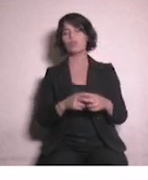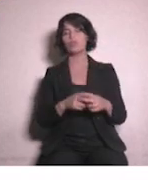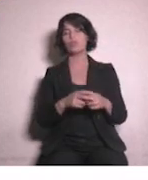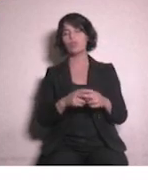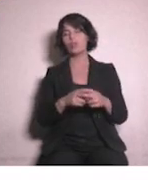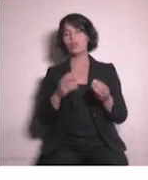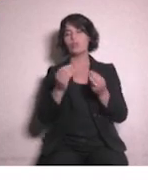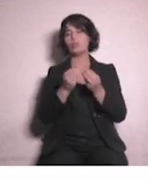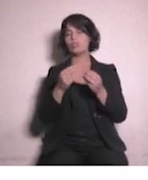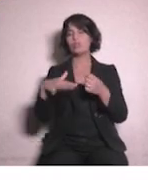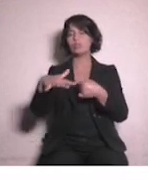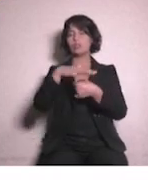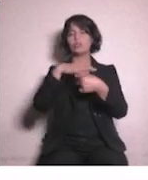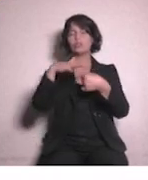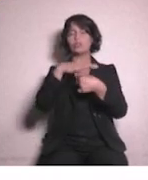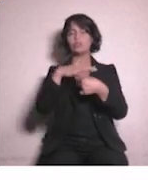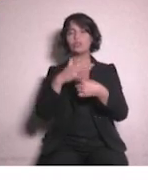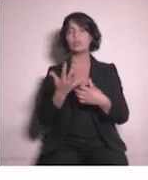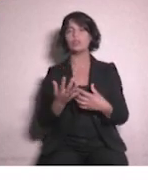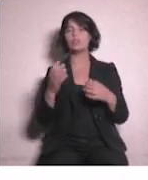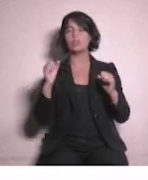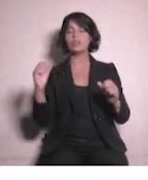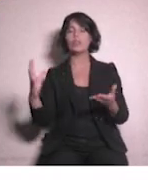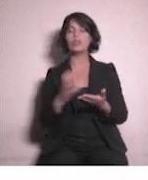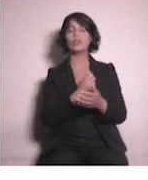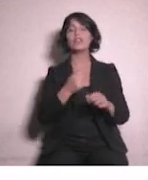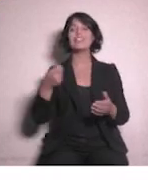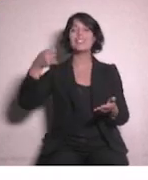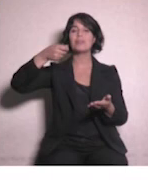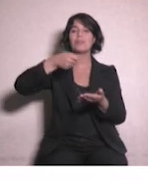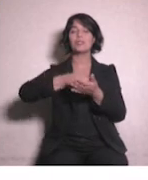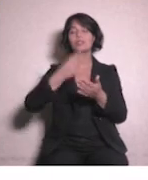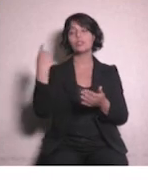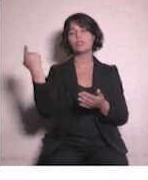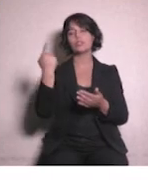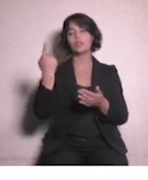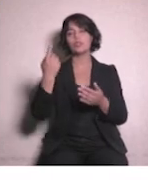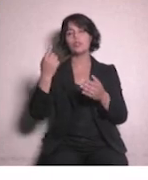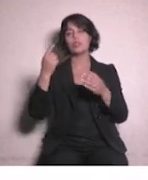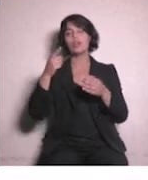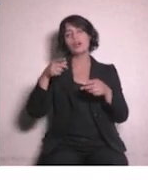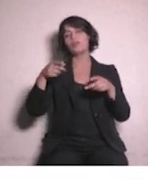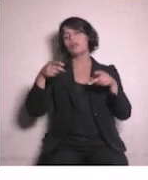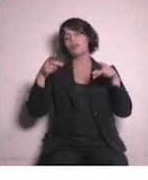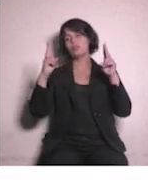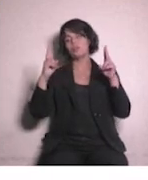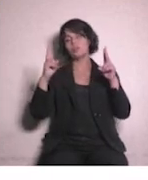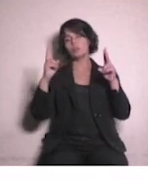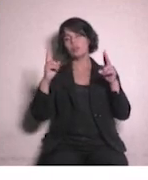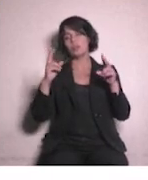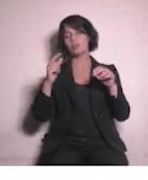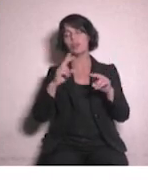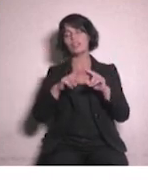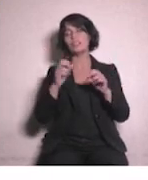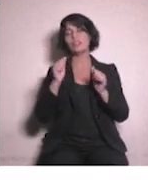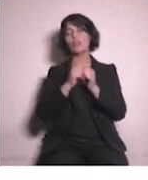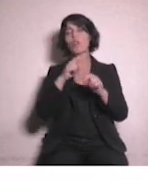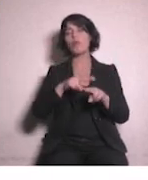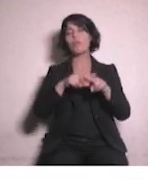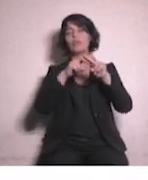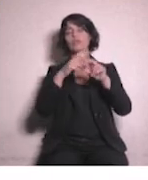gran mayoría de los casos, para lograr inversiones que solo estamos autorizados a hacerlas a través de los fondos. Y en otros